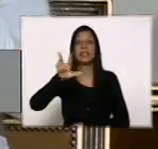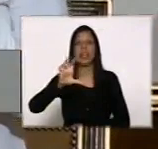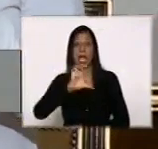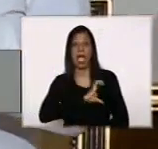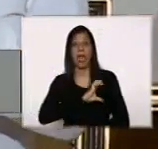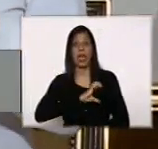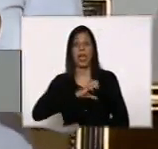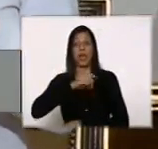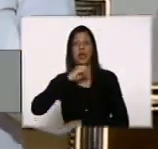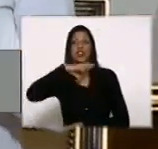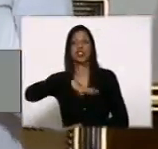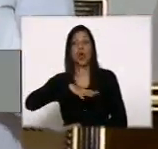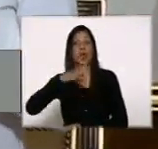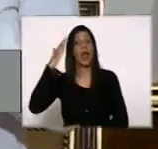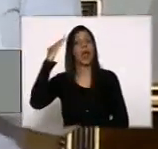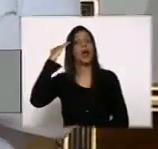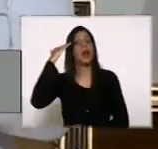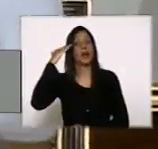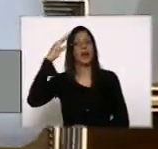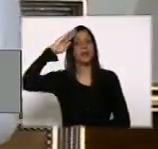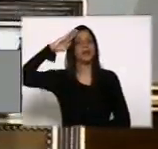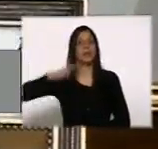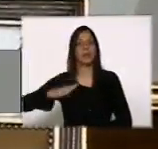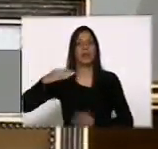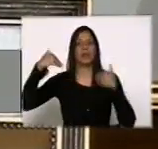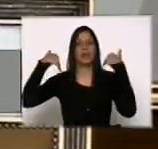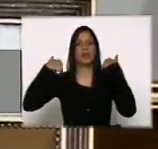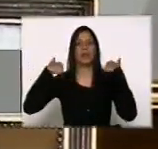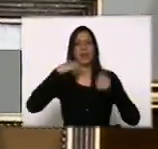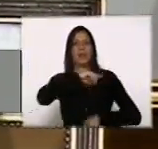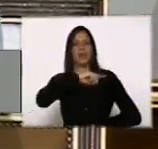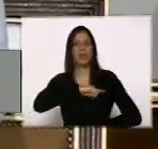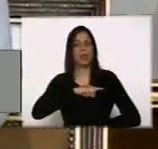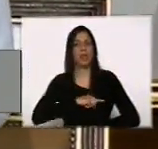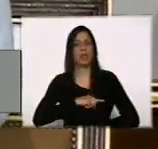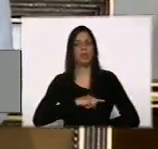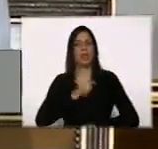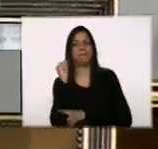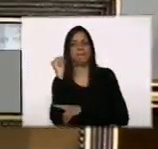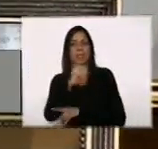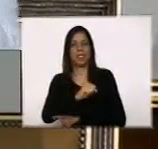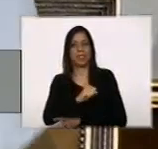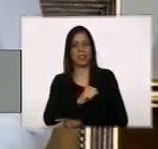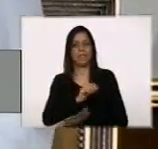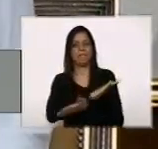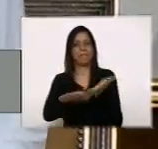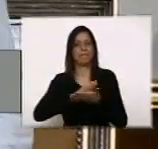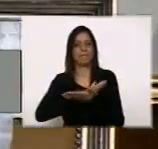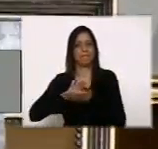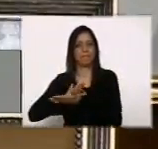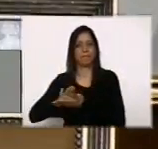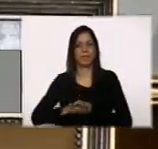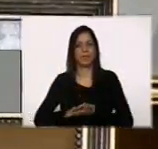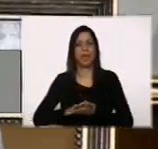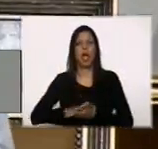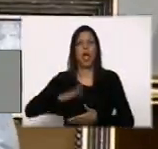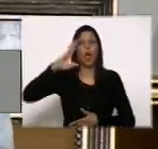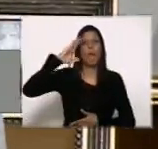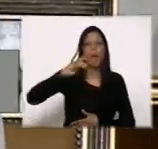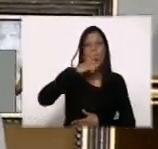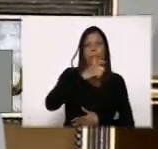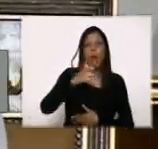nuestra patria, la caída de la dictadura de Pérez Jiménez gracias a la unión